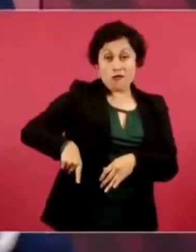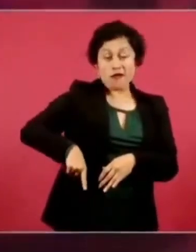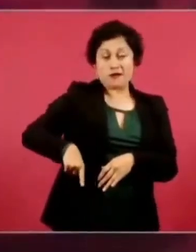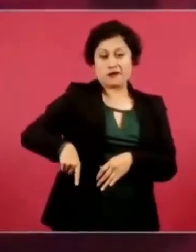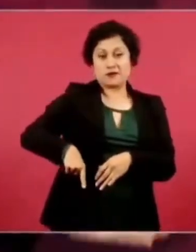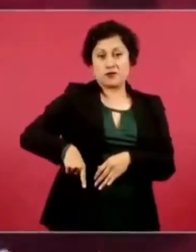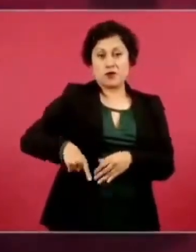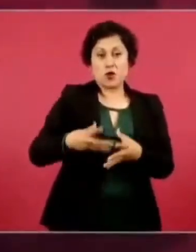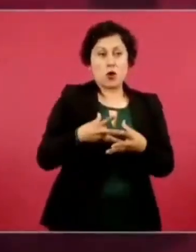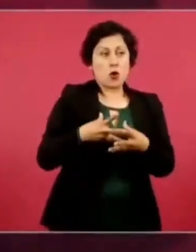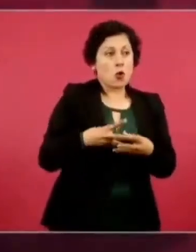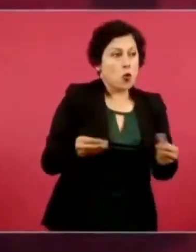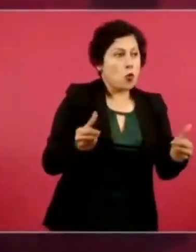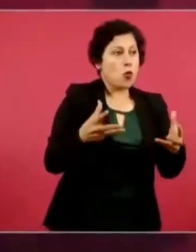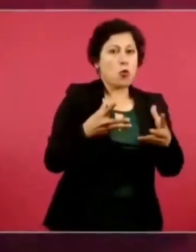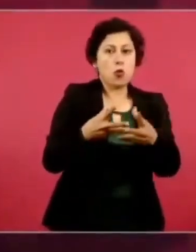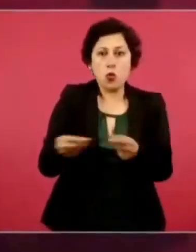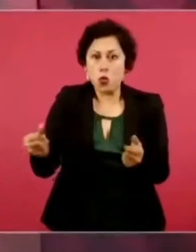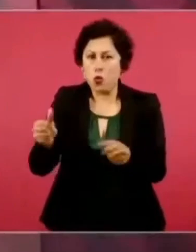¿Cómo?